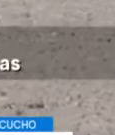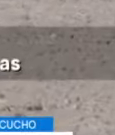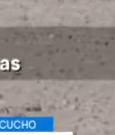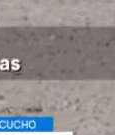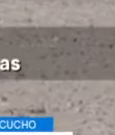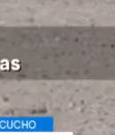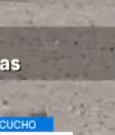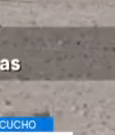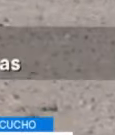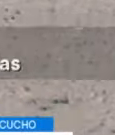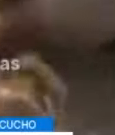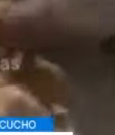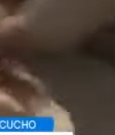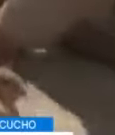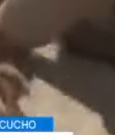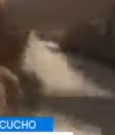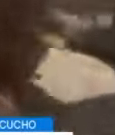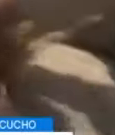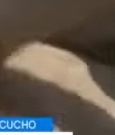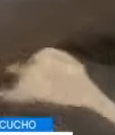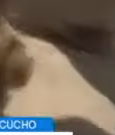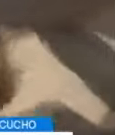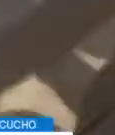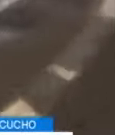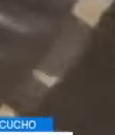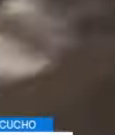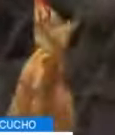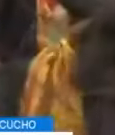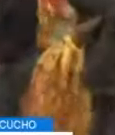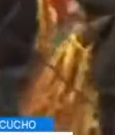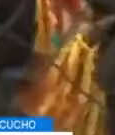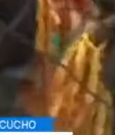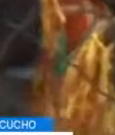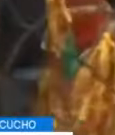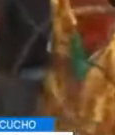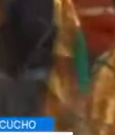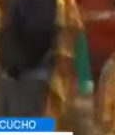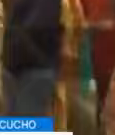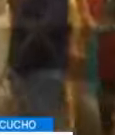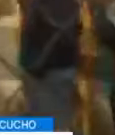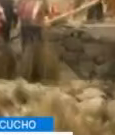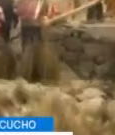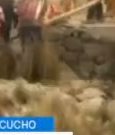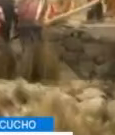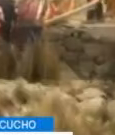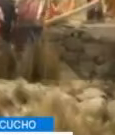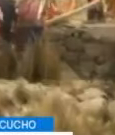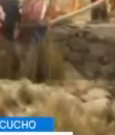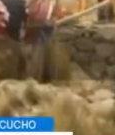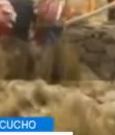sulka. Marcau, quitarakana. Lucanas, sulka. Hanukaja, provincia, checau, gitana.